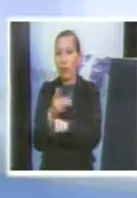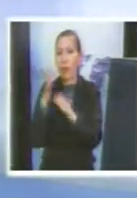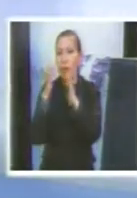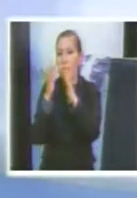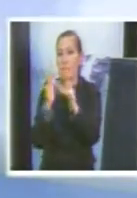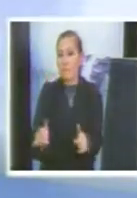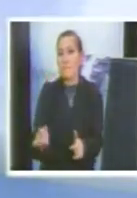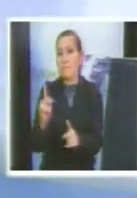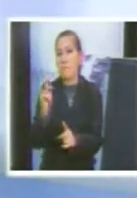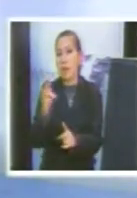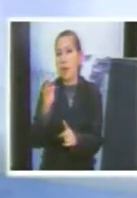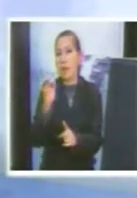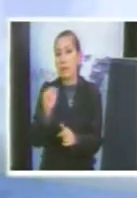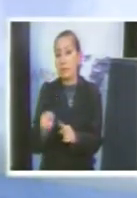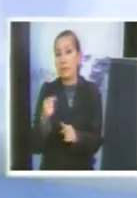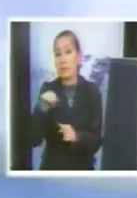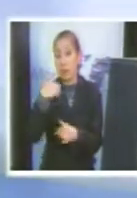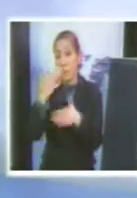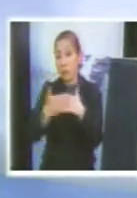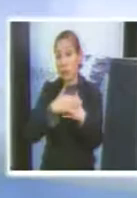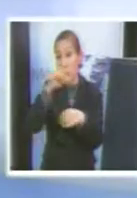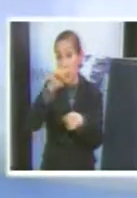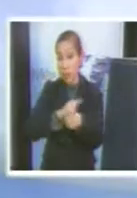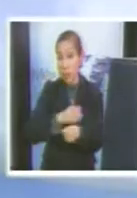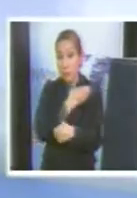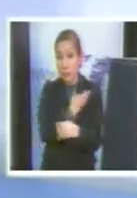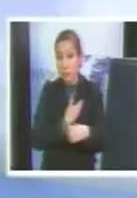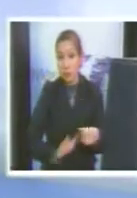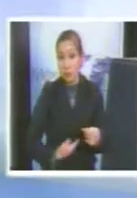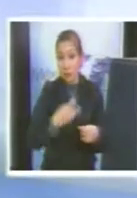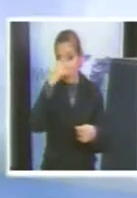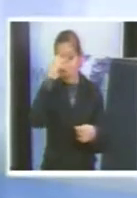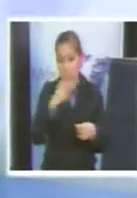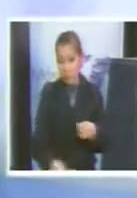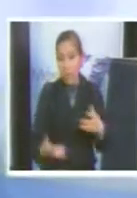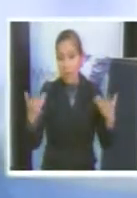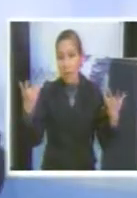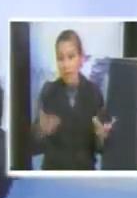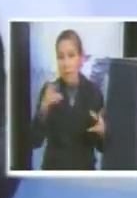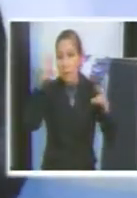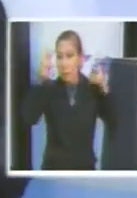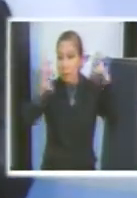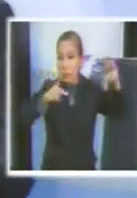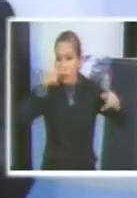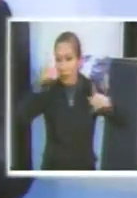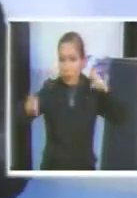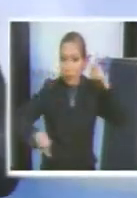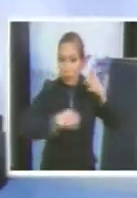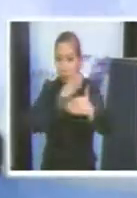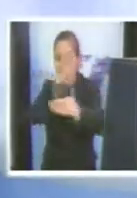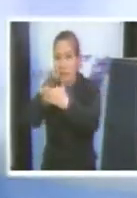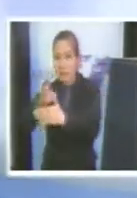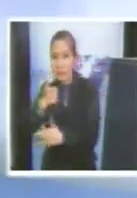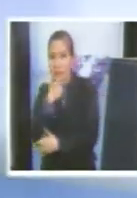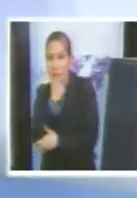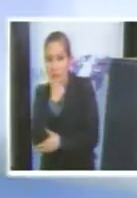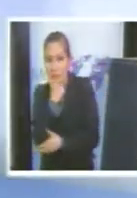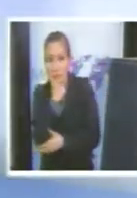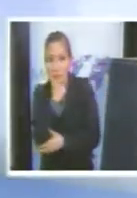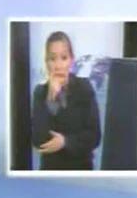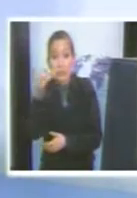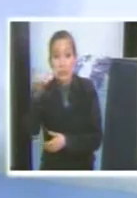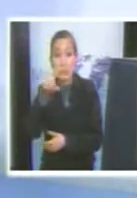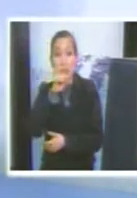París. Dentro de unos días, el presidente de México realizará una visita de Estado al Reino Unido,